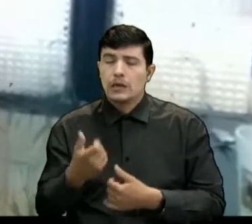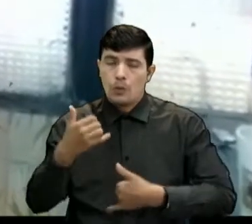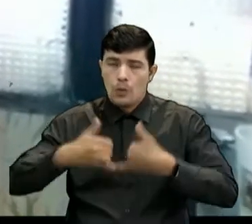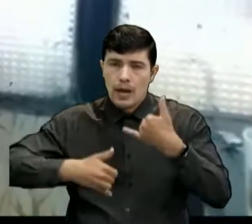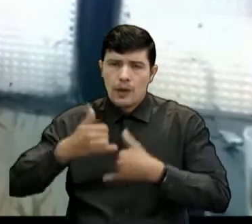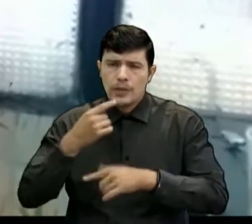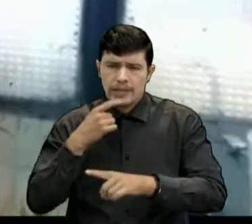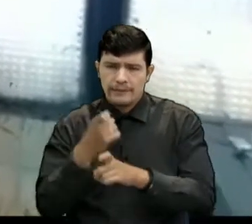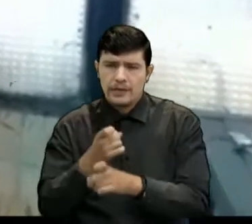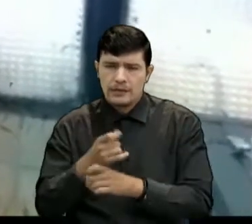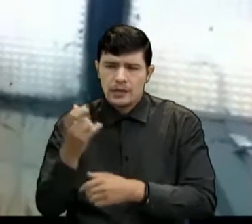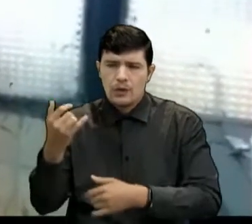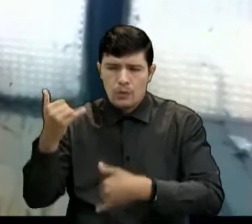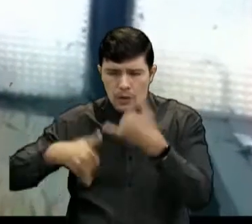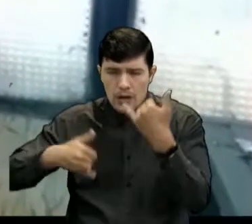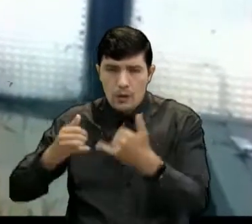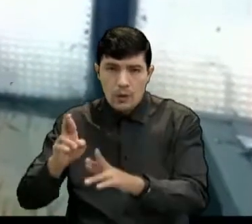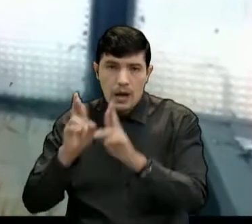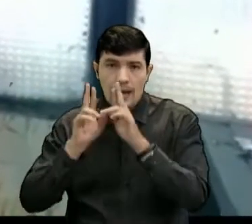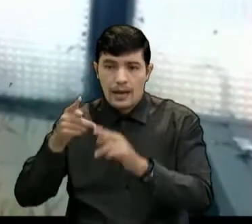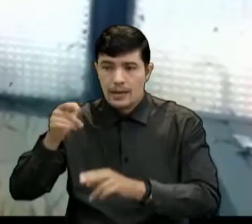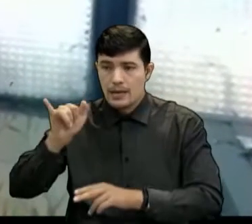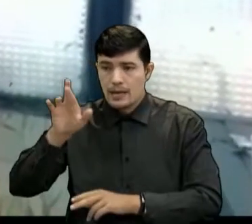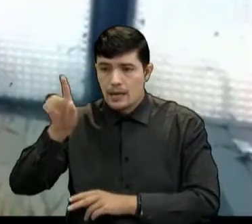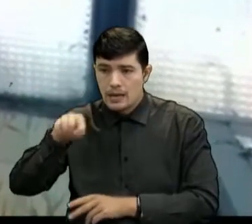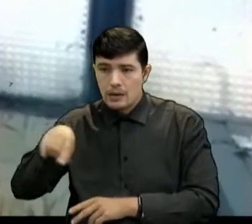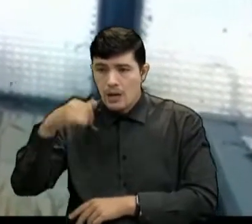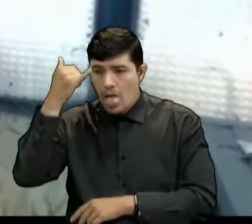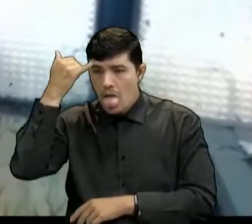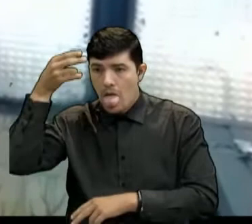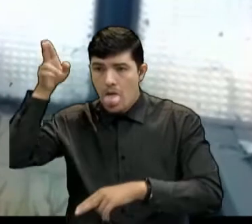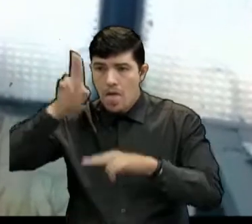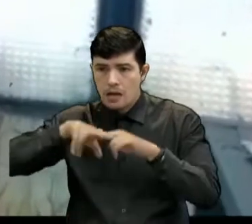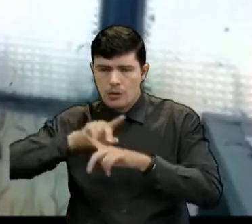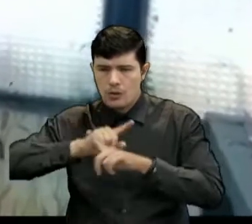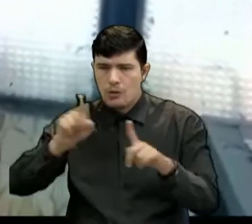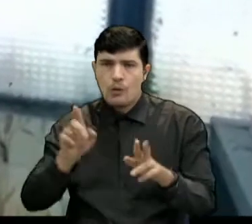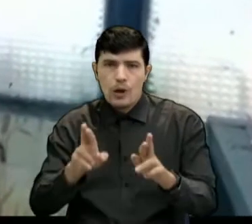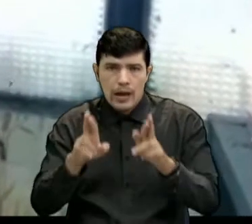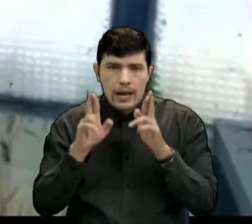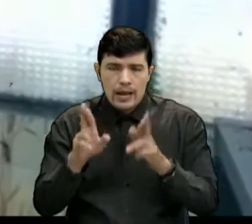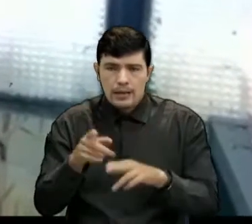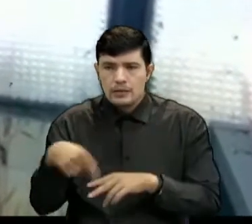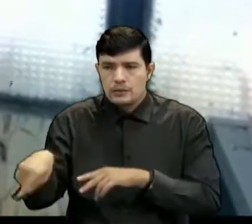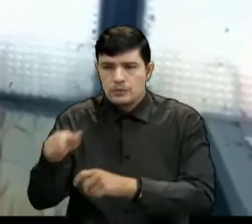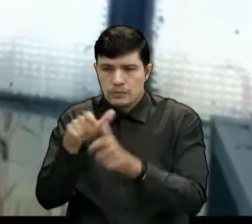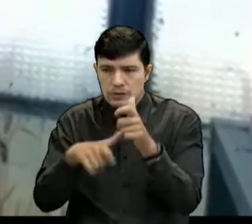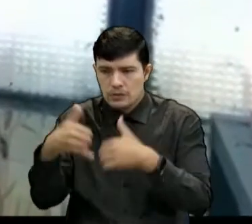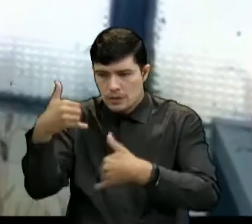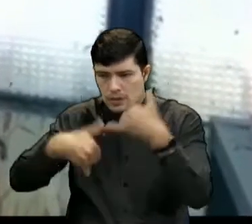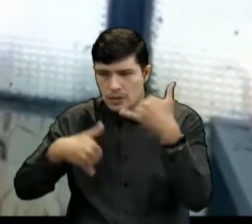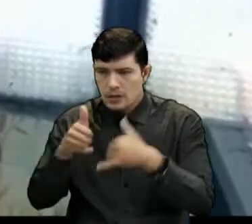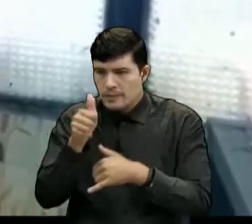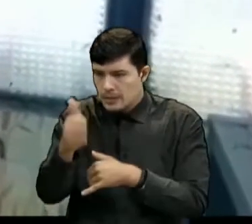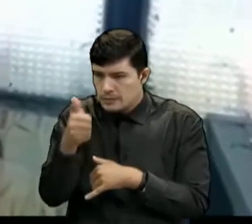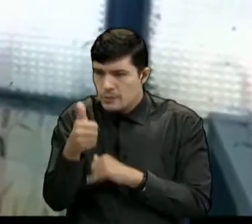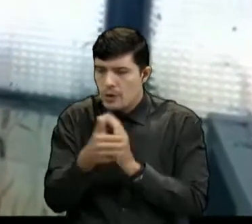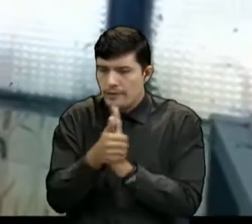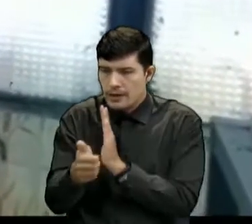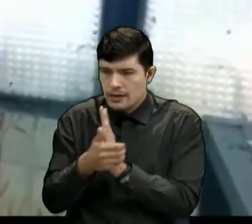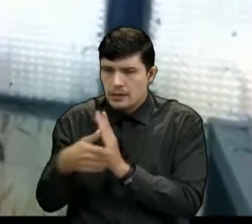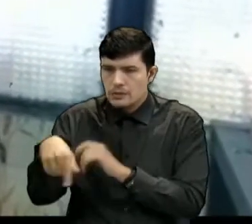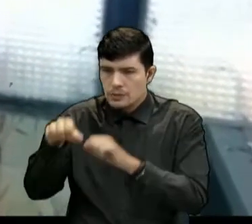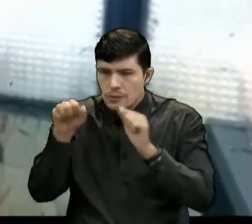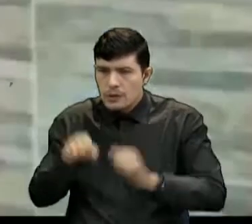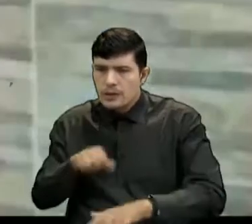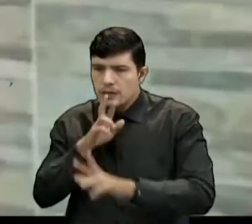Ojalá que el técnico Queiroz no se ponga a improvisar en la nómina y deje que los muchachos con su talento puedan